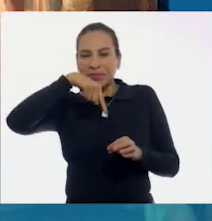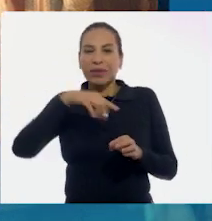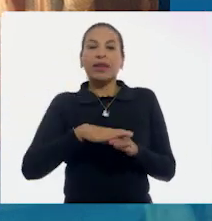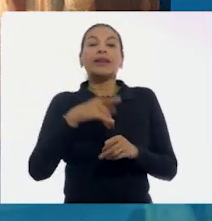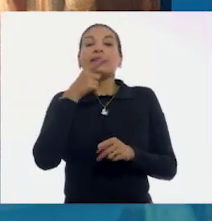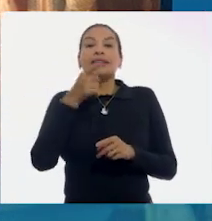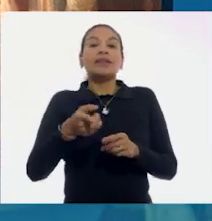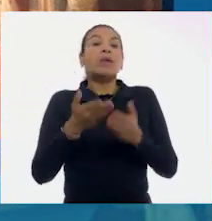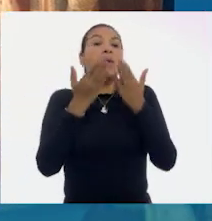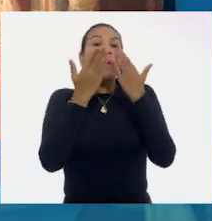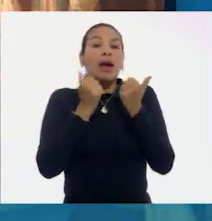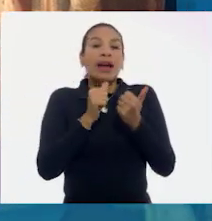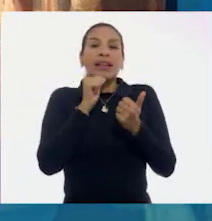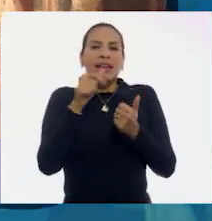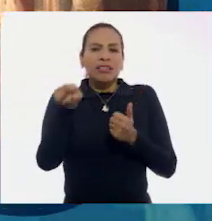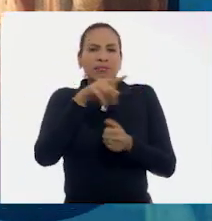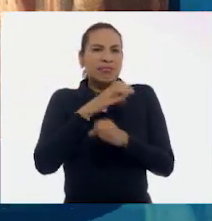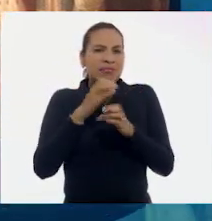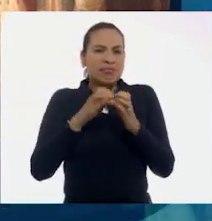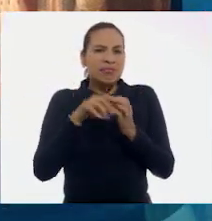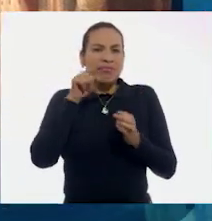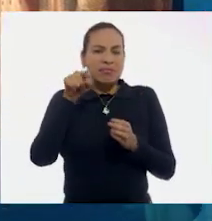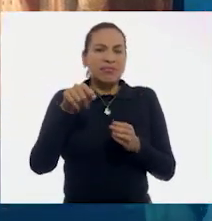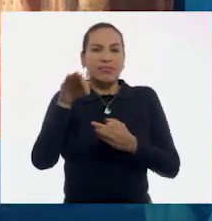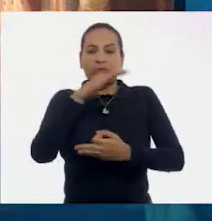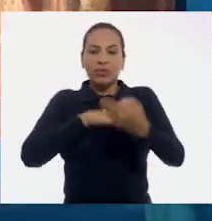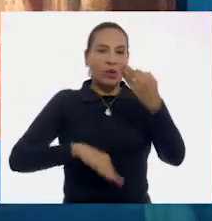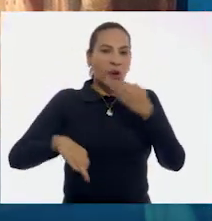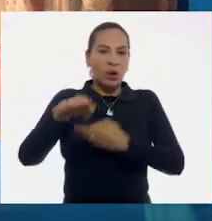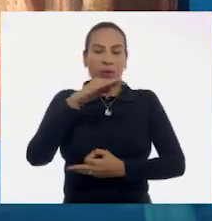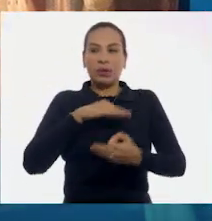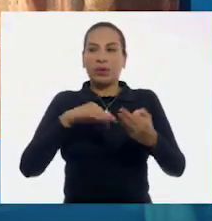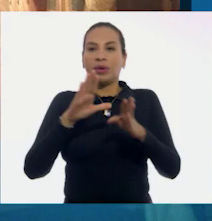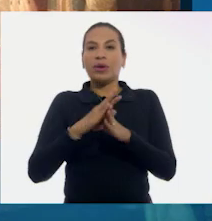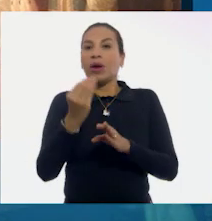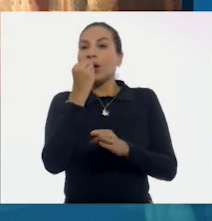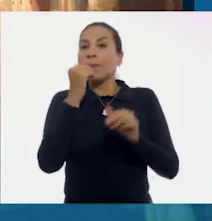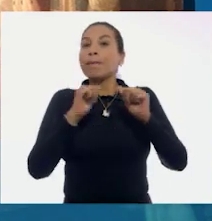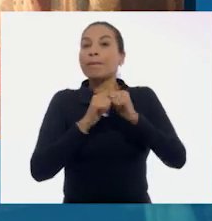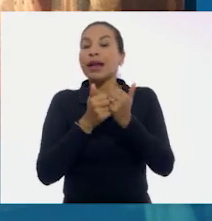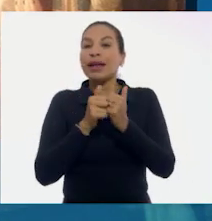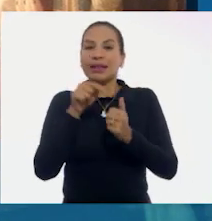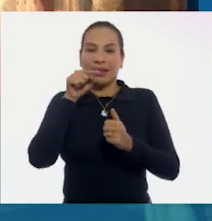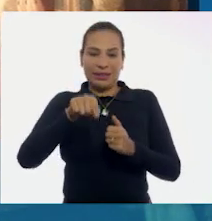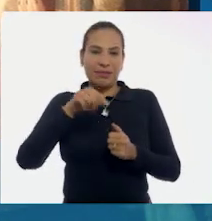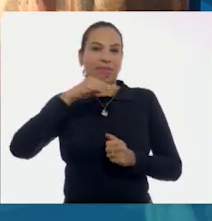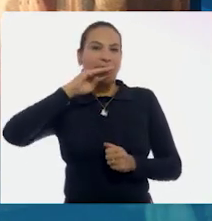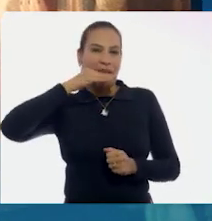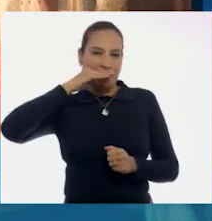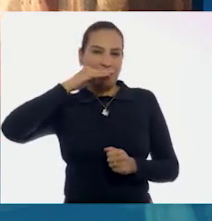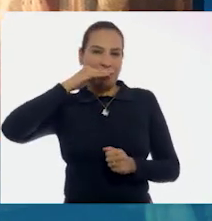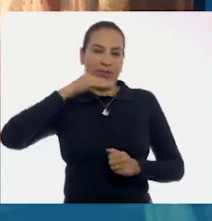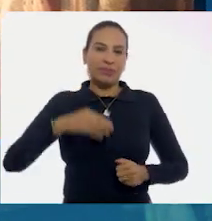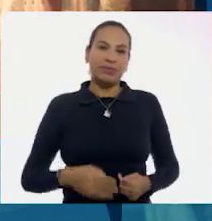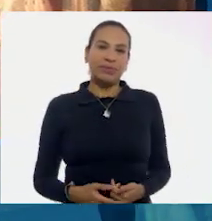que no hubiese trigo allá, sino que todos comiesen pan de aquel maíz.